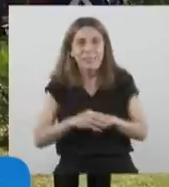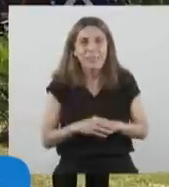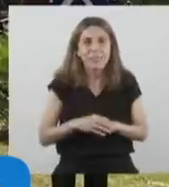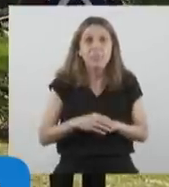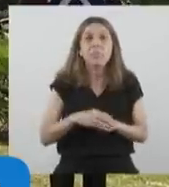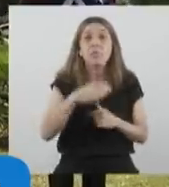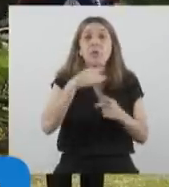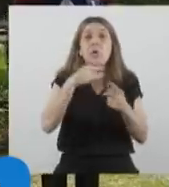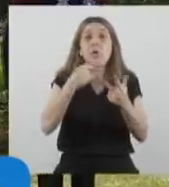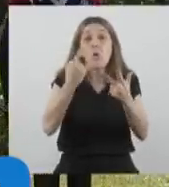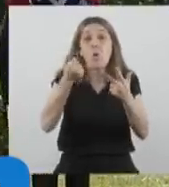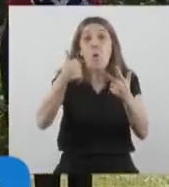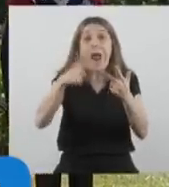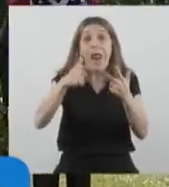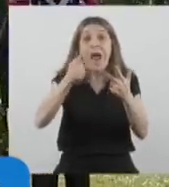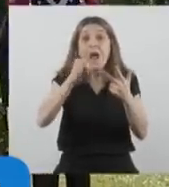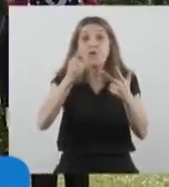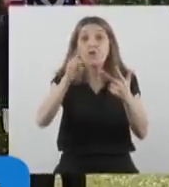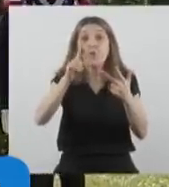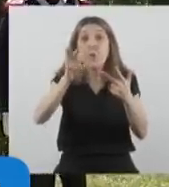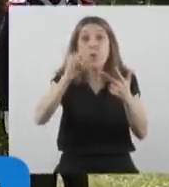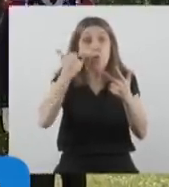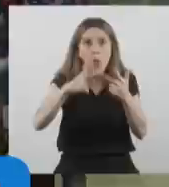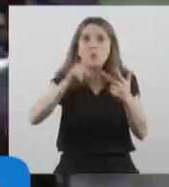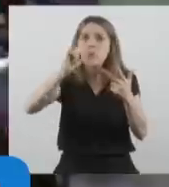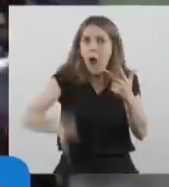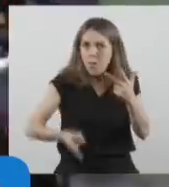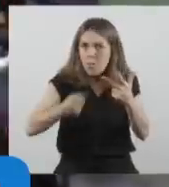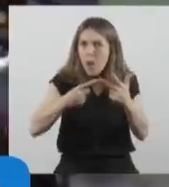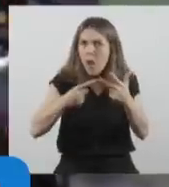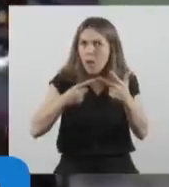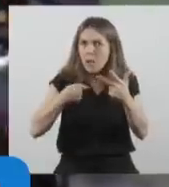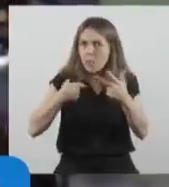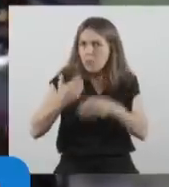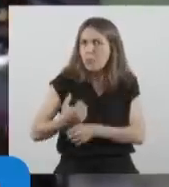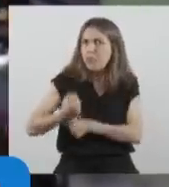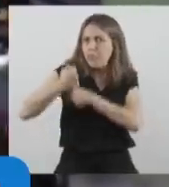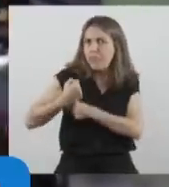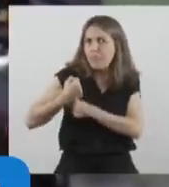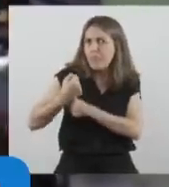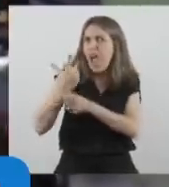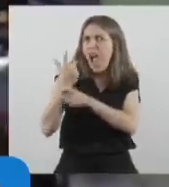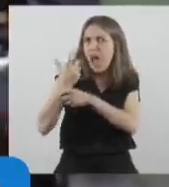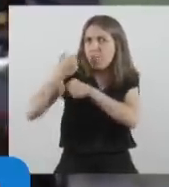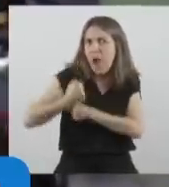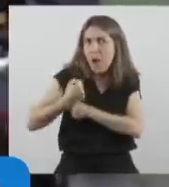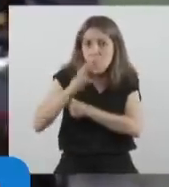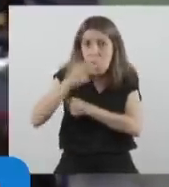buenas urdu y se animó a ponerse en armas como mujer que era